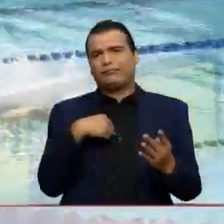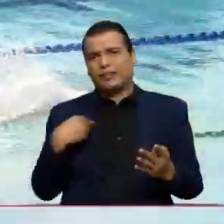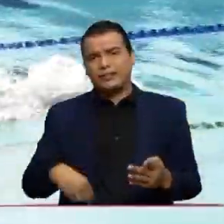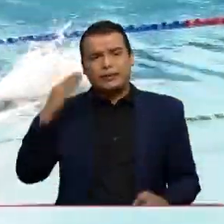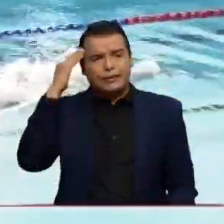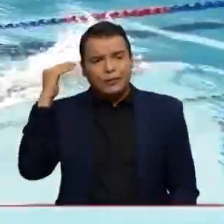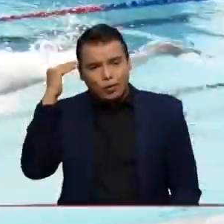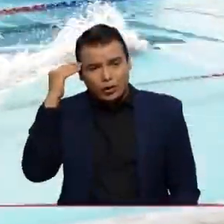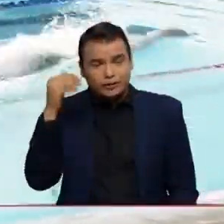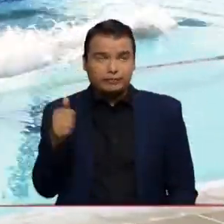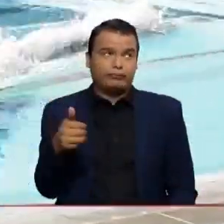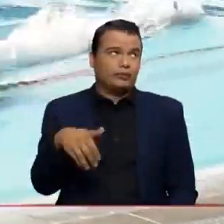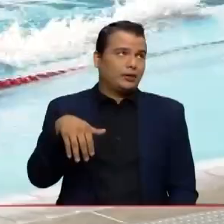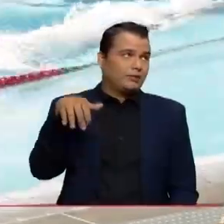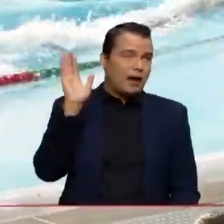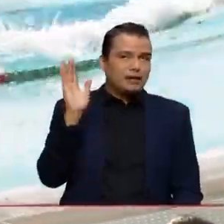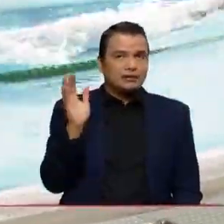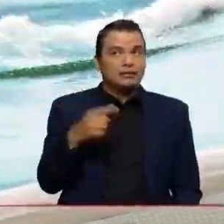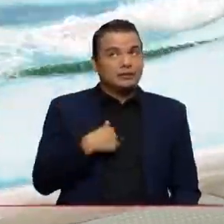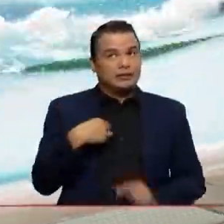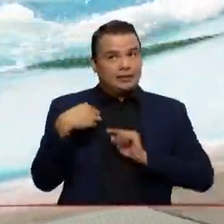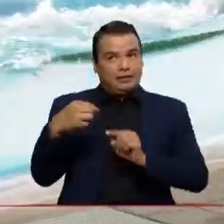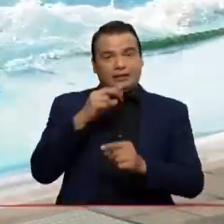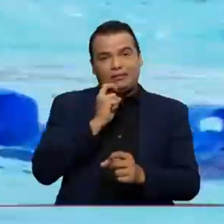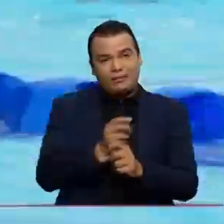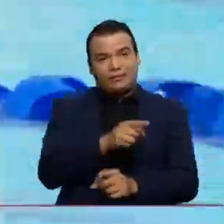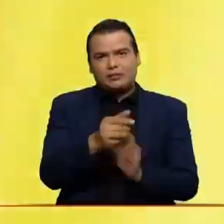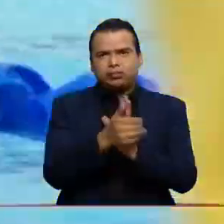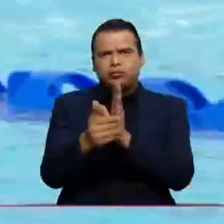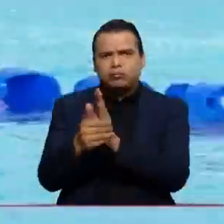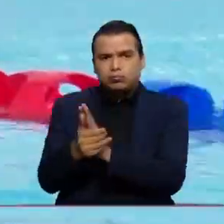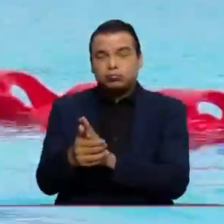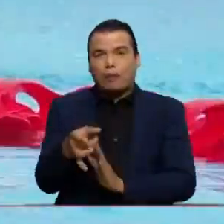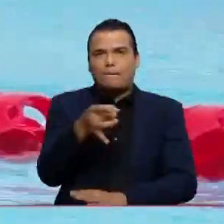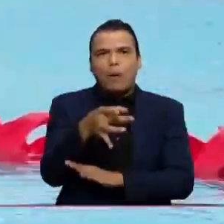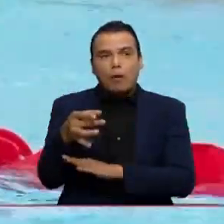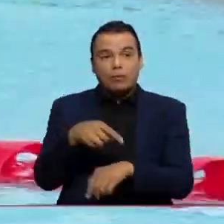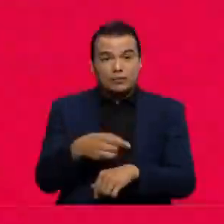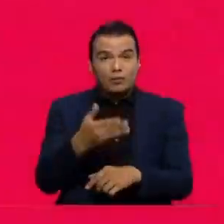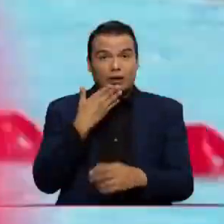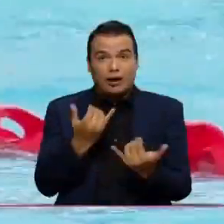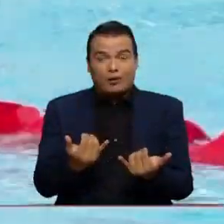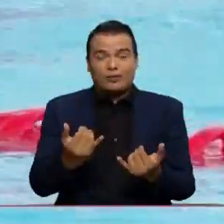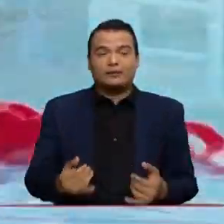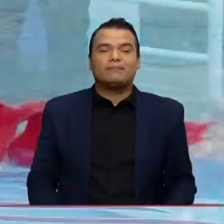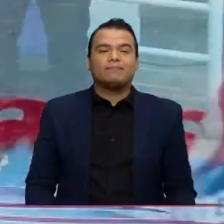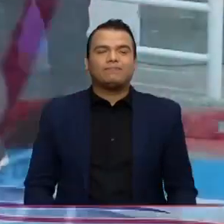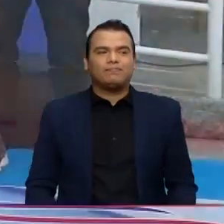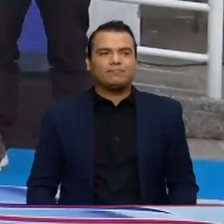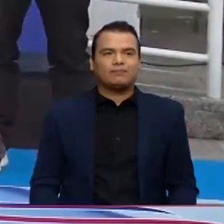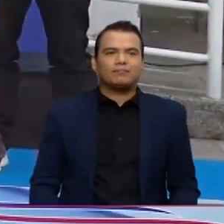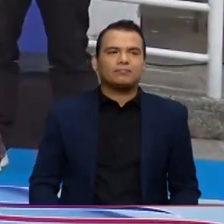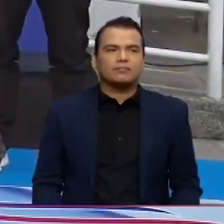las potencias a vencer. Entonces el rendimiento es muy bueno, además que se han hecho 2 marcas mundiales. En varias de las